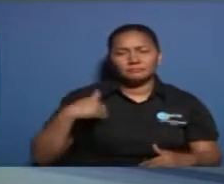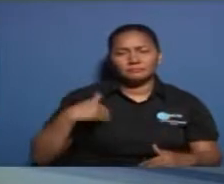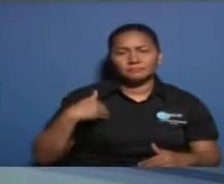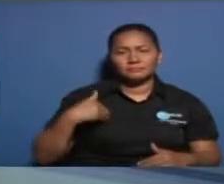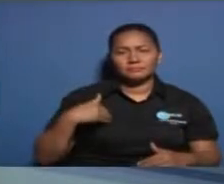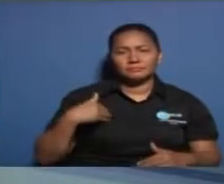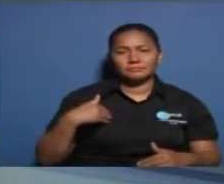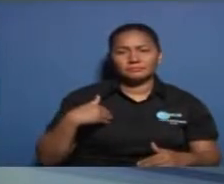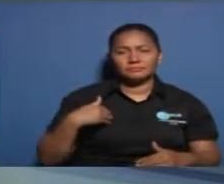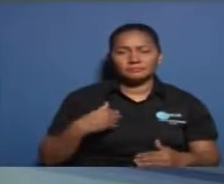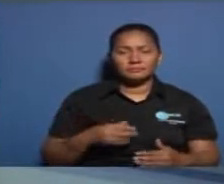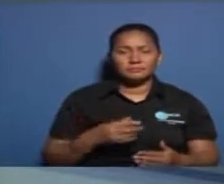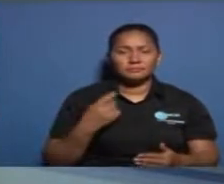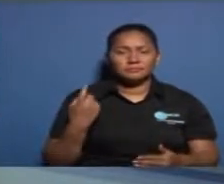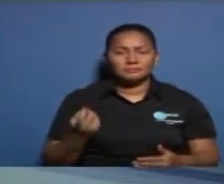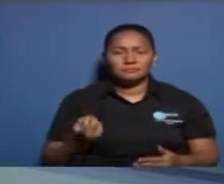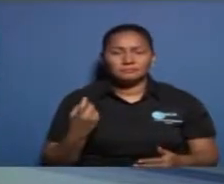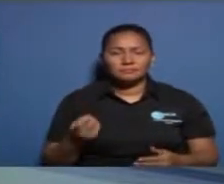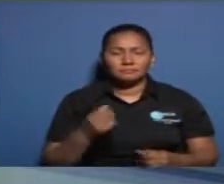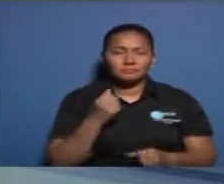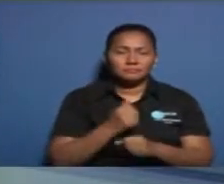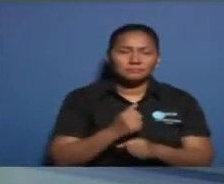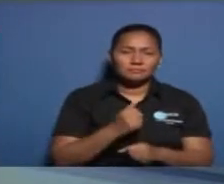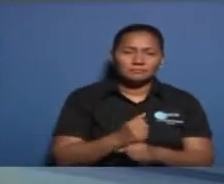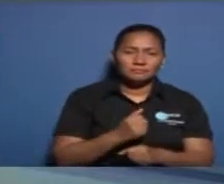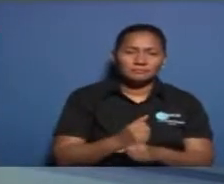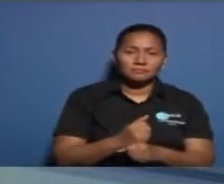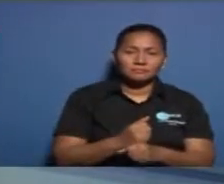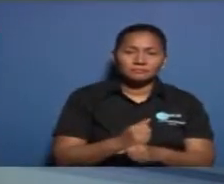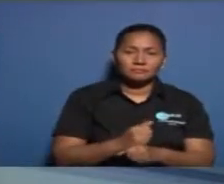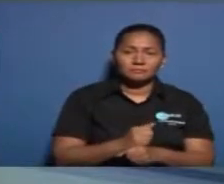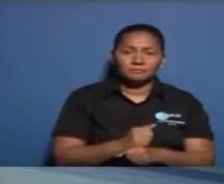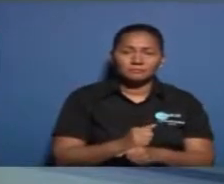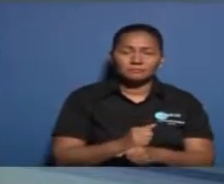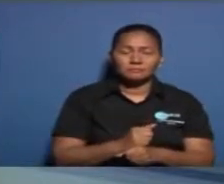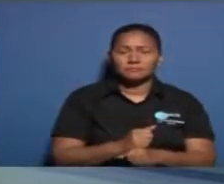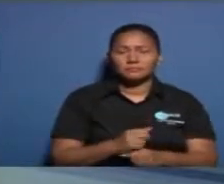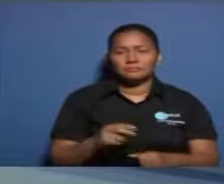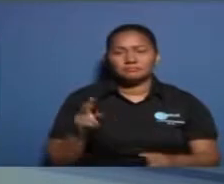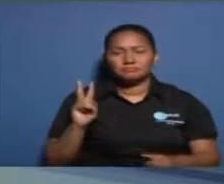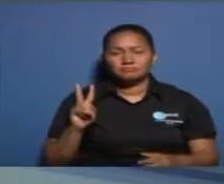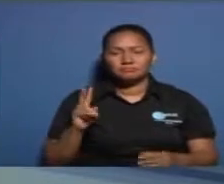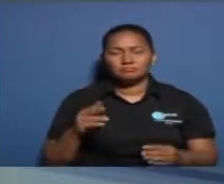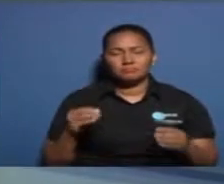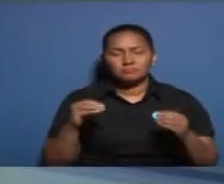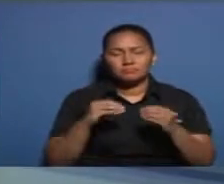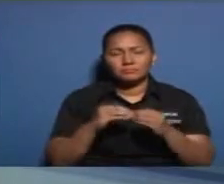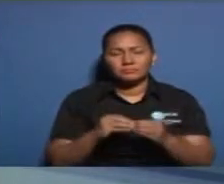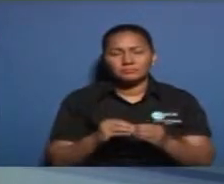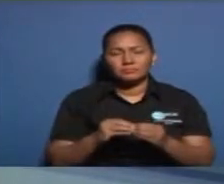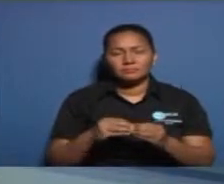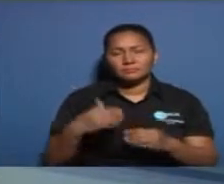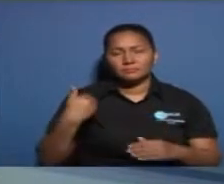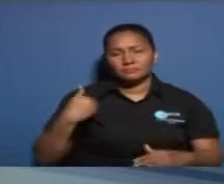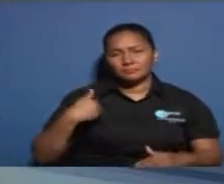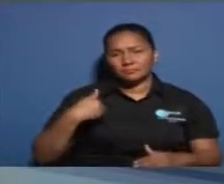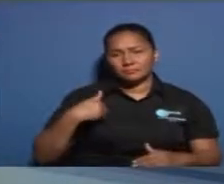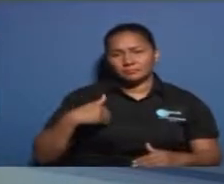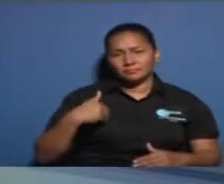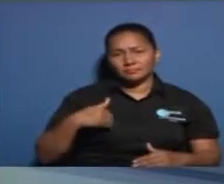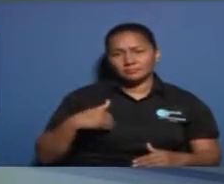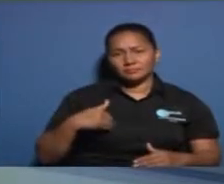desempleo femenino siempre es el doble que el masculino eso no cuadra de la población no económicamente